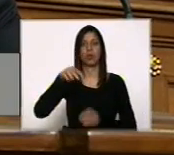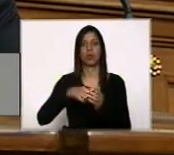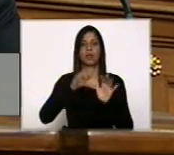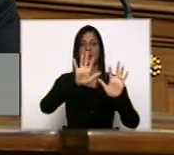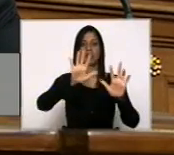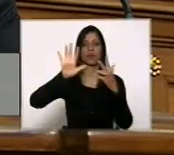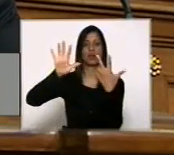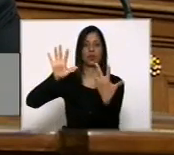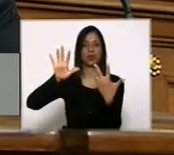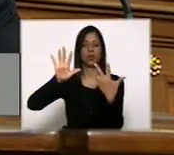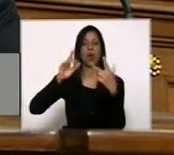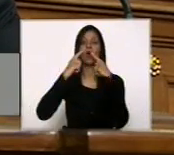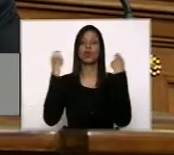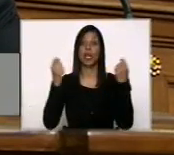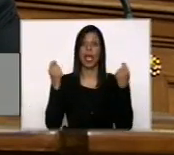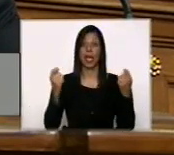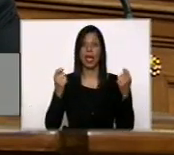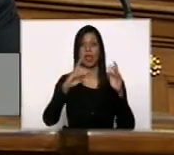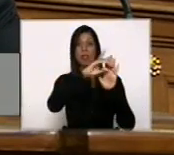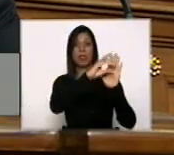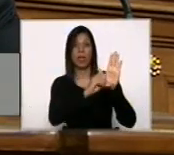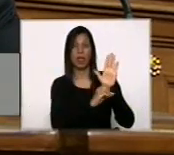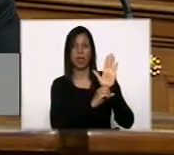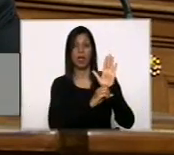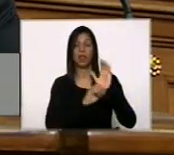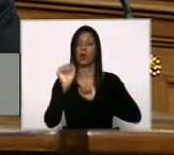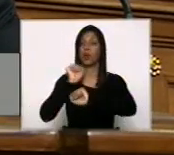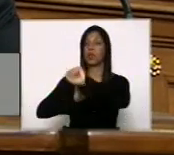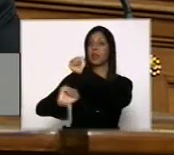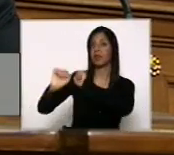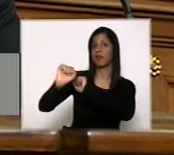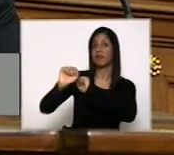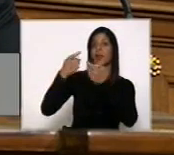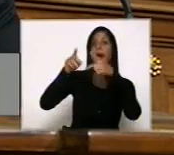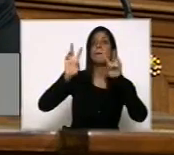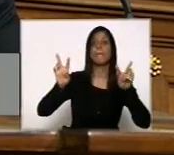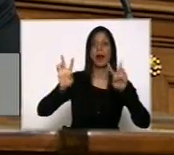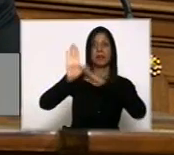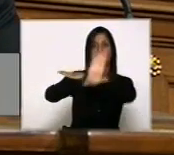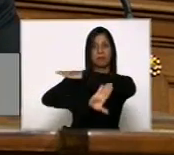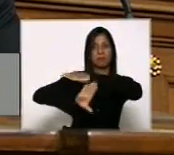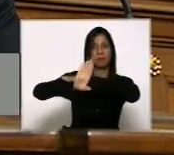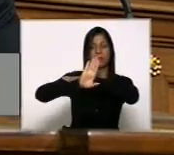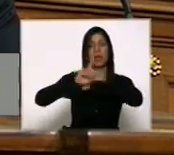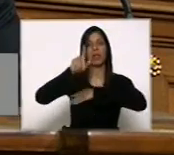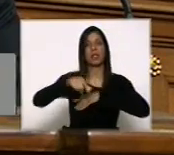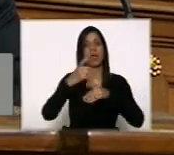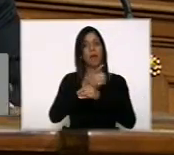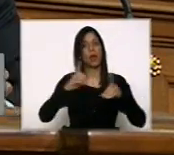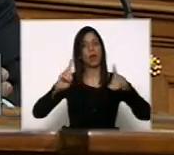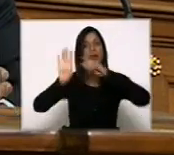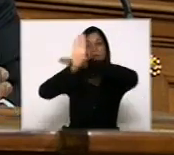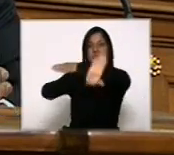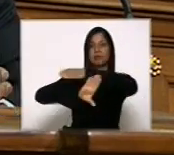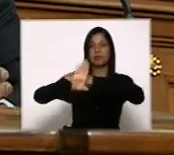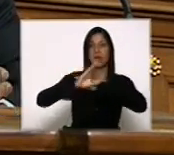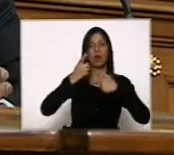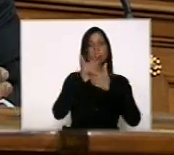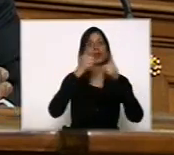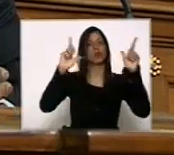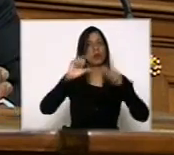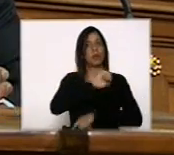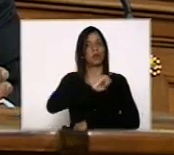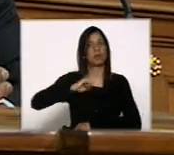Decreto constituyente de acciones en defensa de la paz, la democracia, la soberanía e independencia